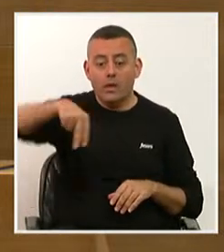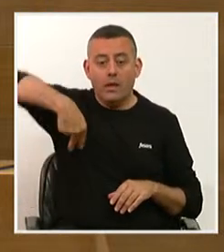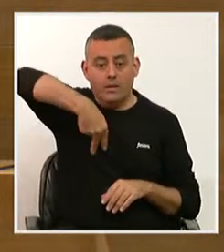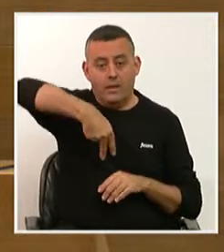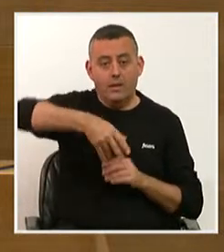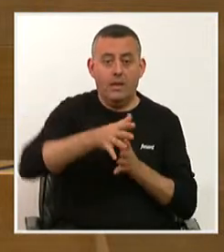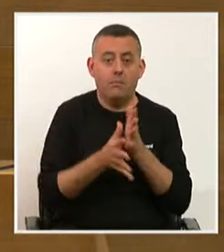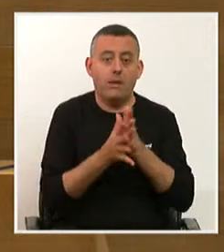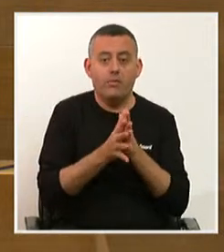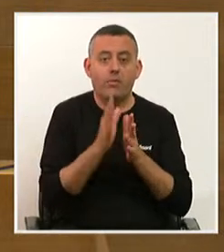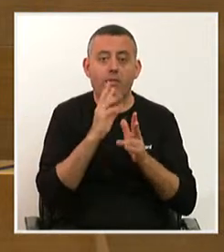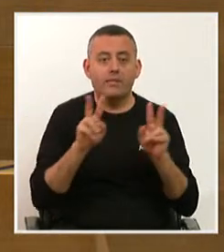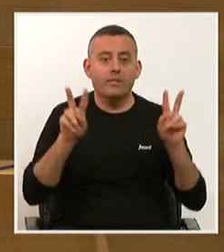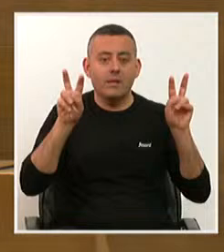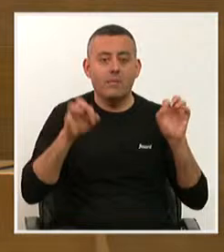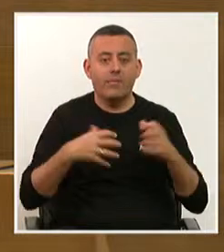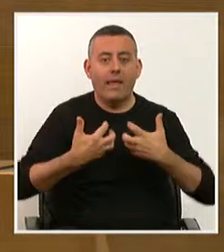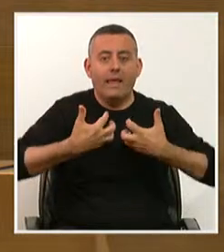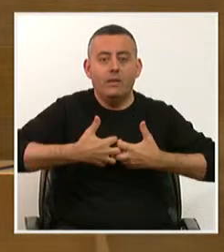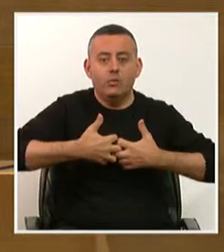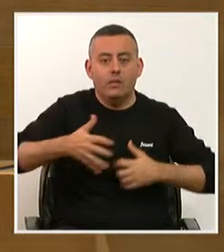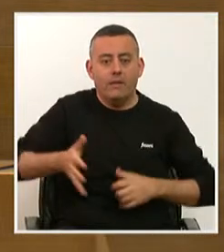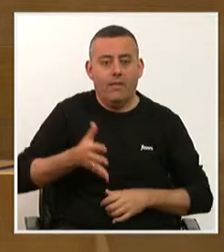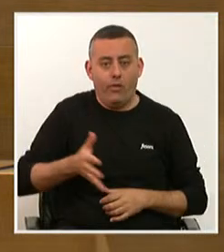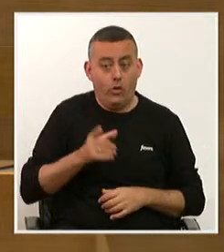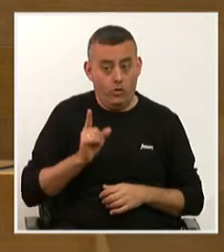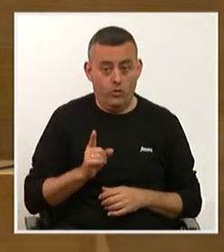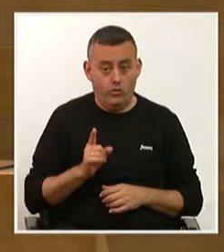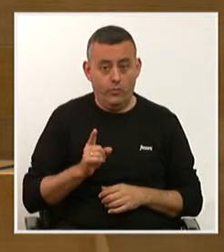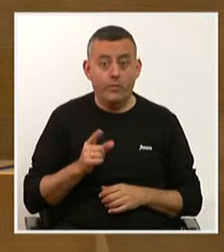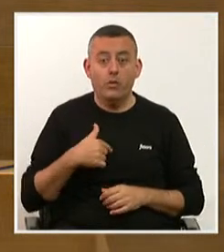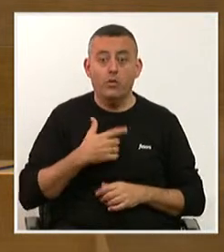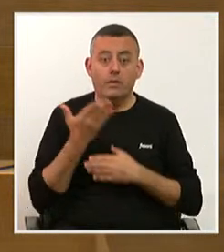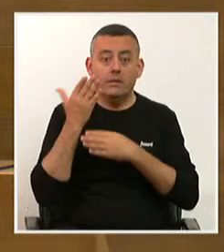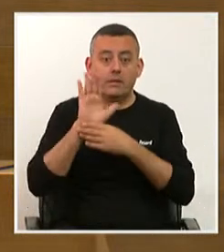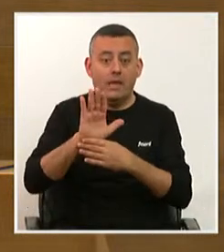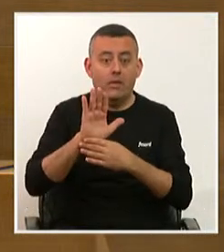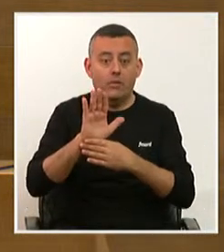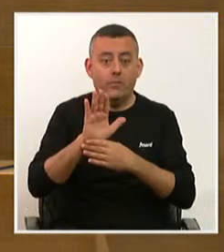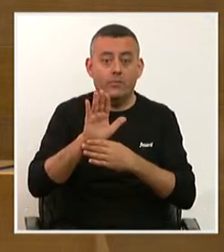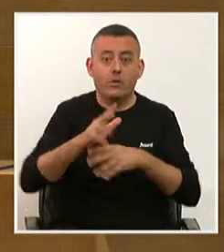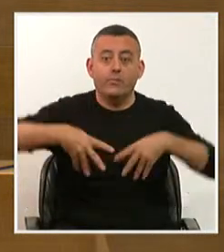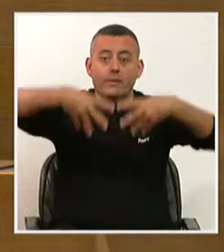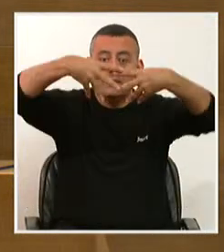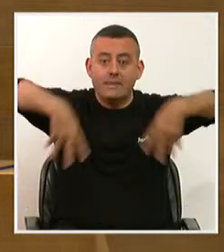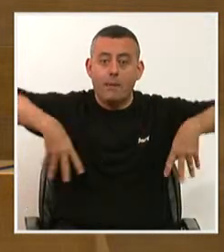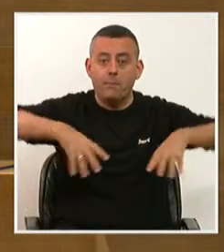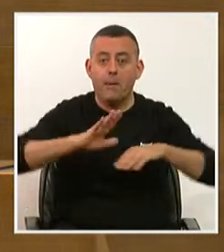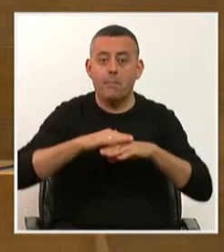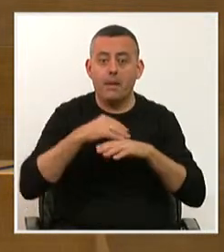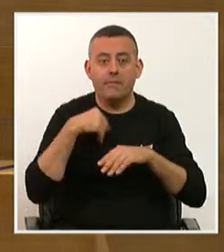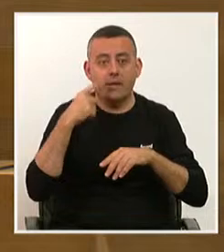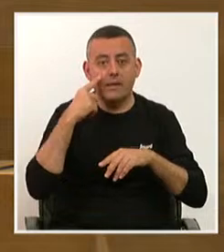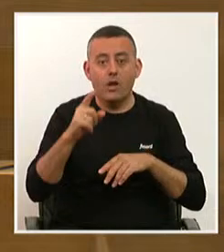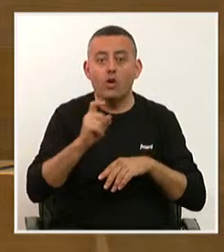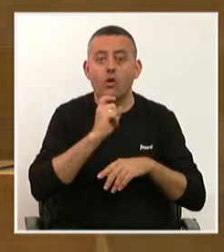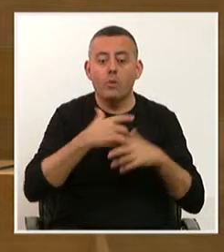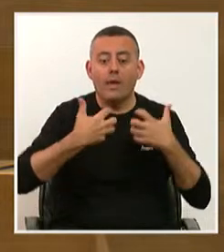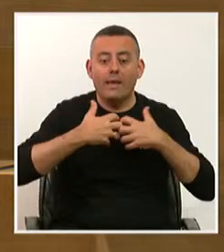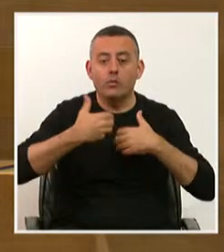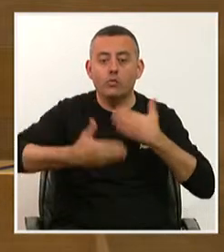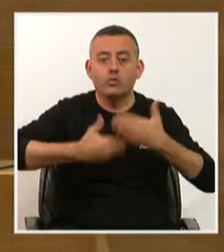industrialización y yo le he enseñado una un esquema de cómo había ido la industria en sus 8 años